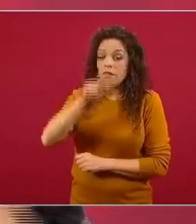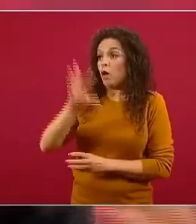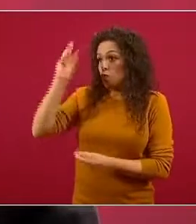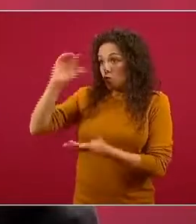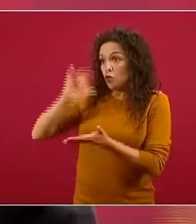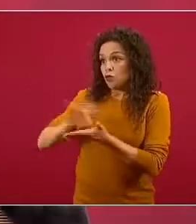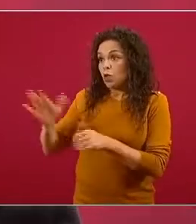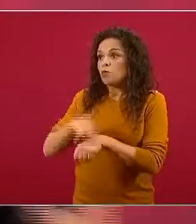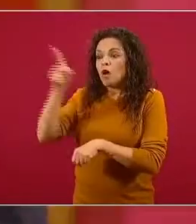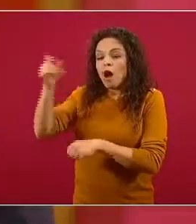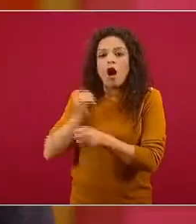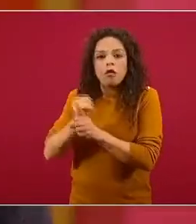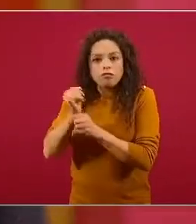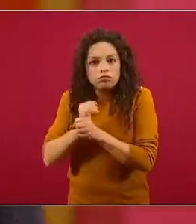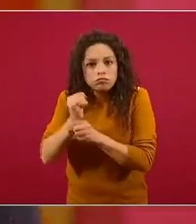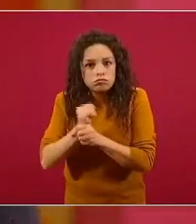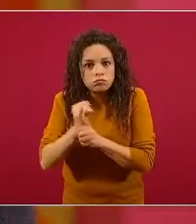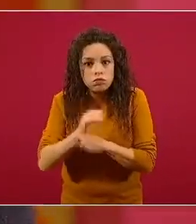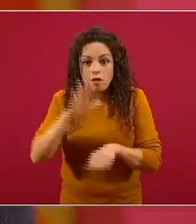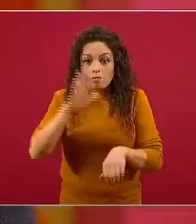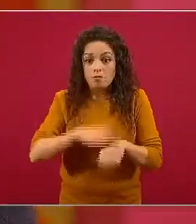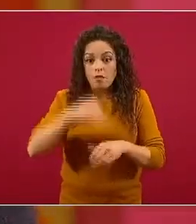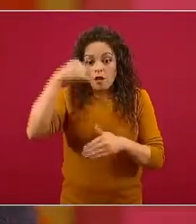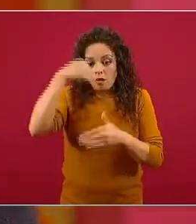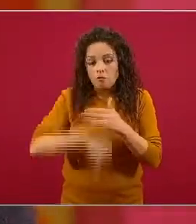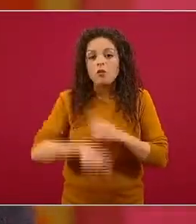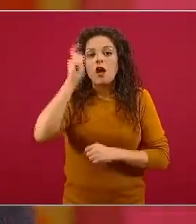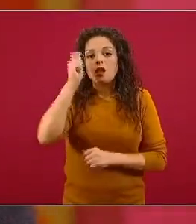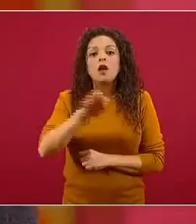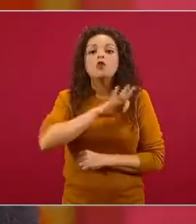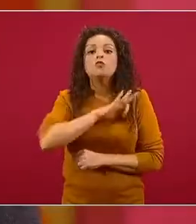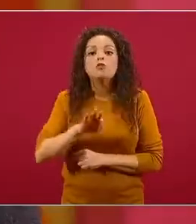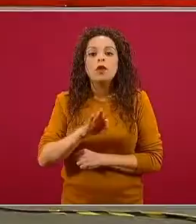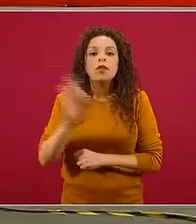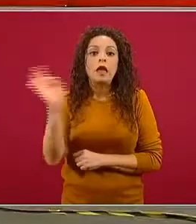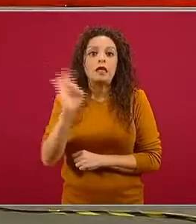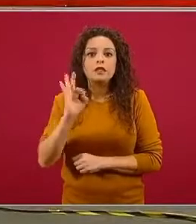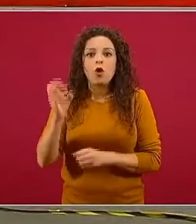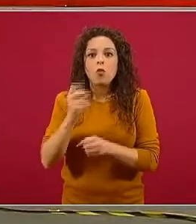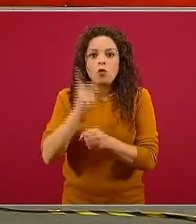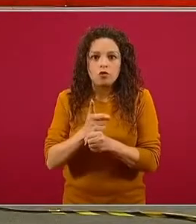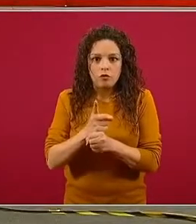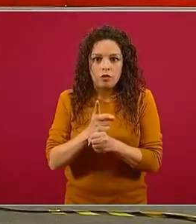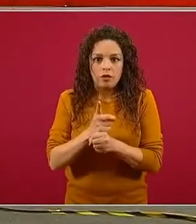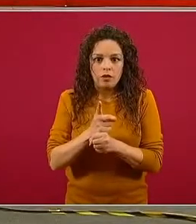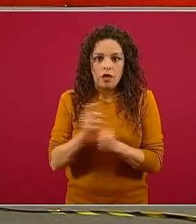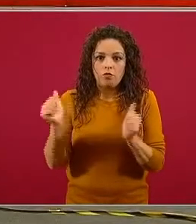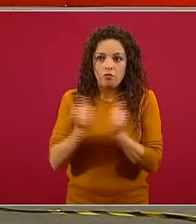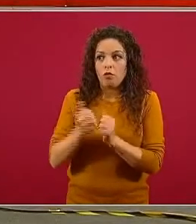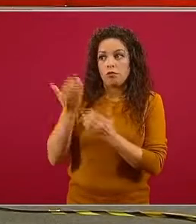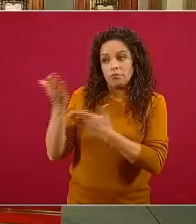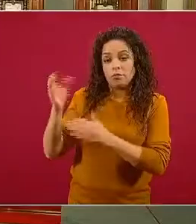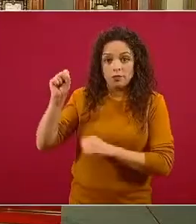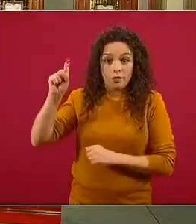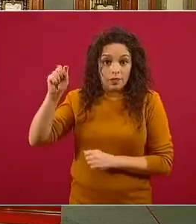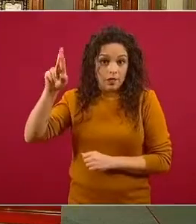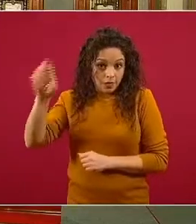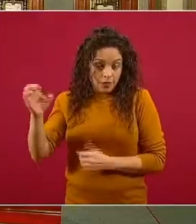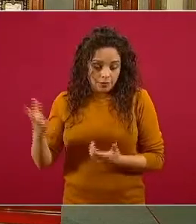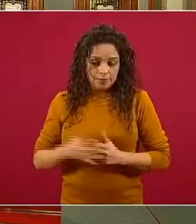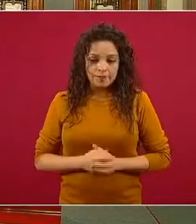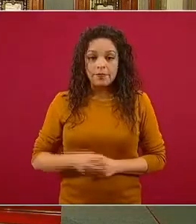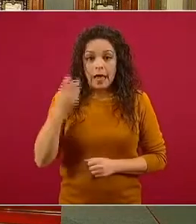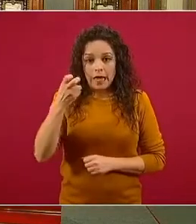una exploración muy amplia y muy eficiente de las posibles oportunidades a través de nuestro servicio exterior. Entonces, esa es la vacuna